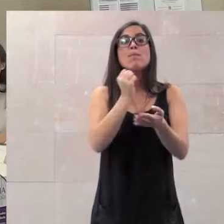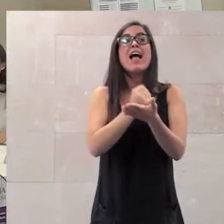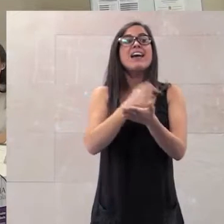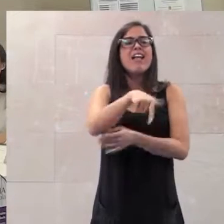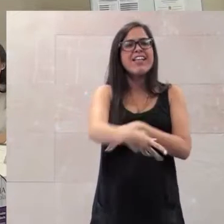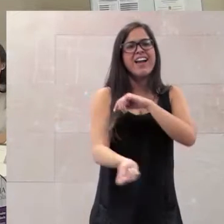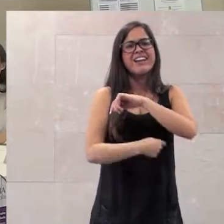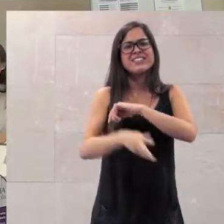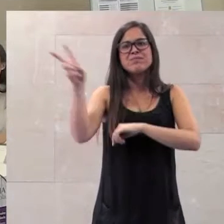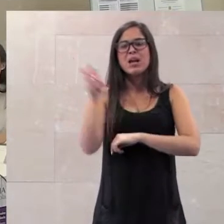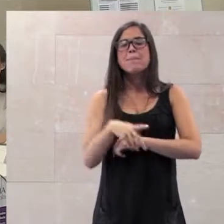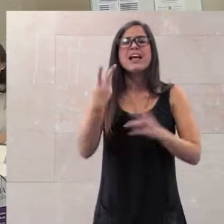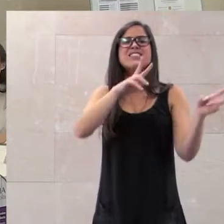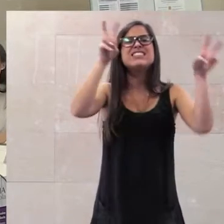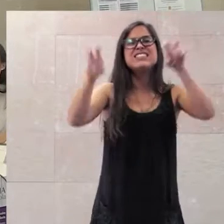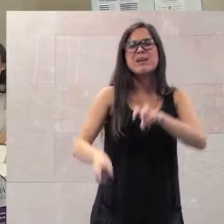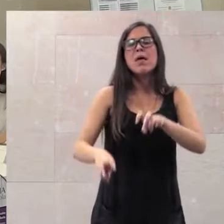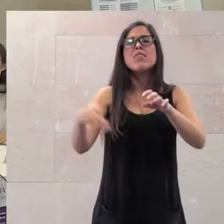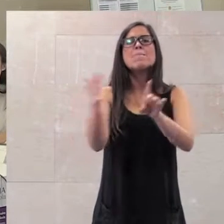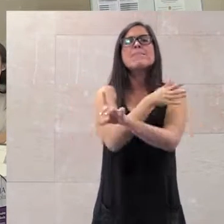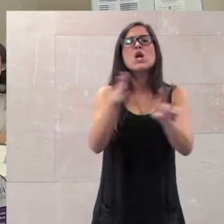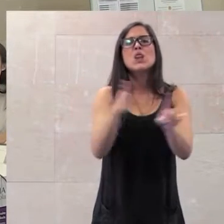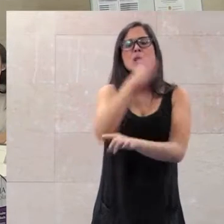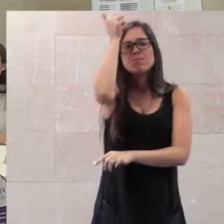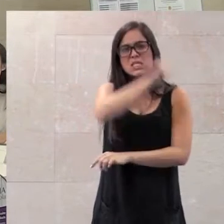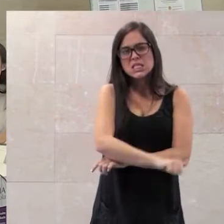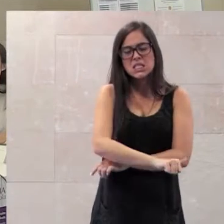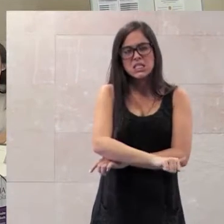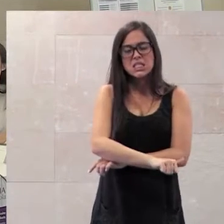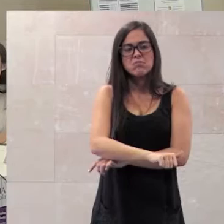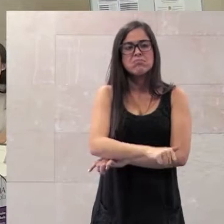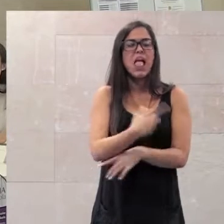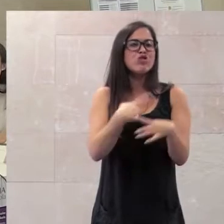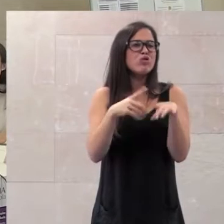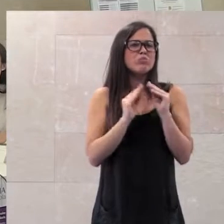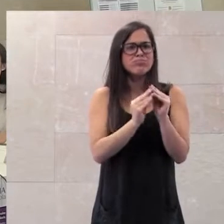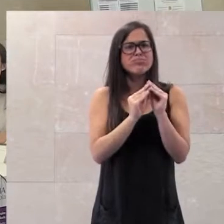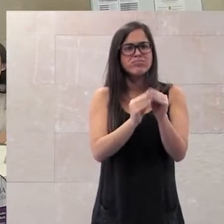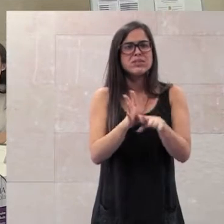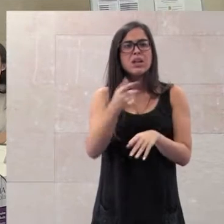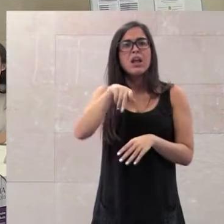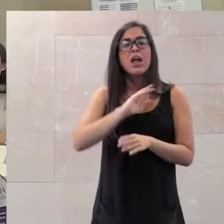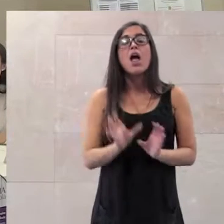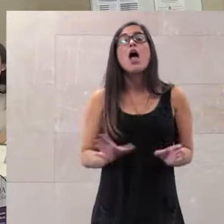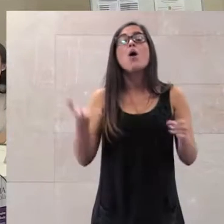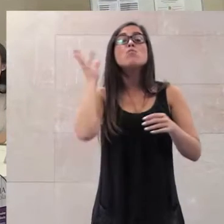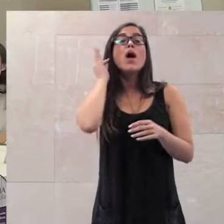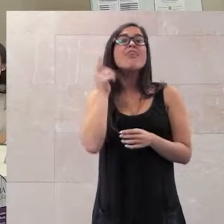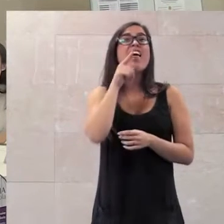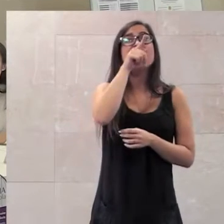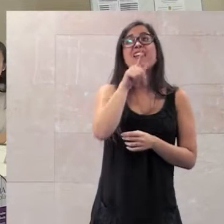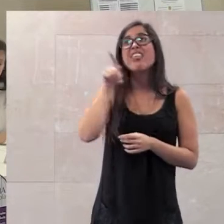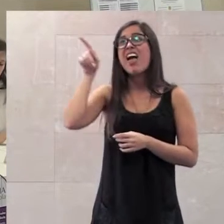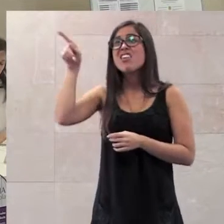venir a hacer una actuación con tema de violencia machista, pero bueno, hay por ahí como muchas cosas que hacen. Tenemos un grupo que es Mujeres de aquí y de allá, que también